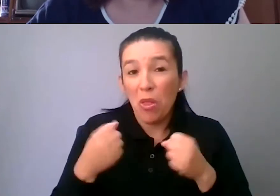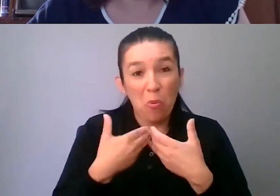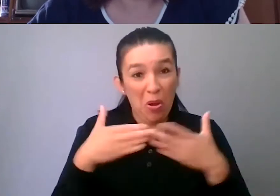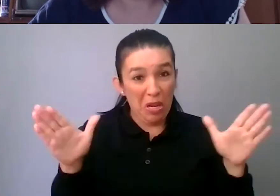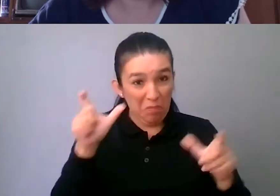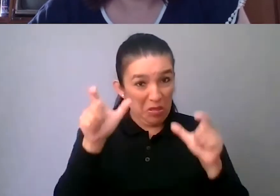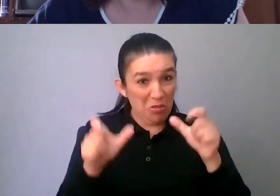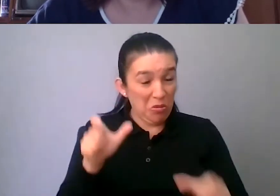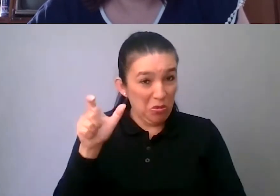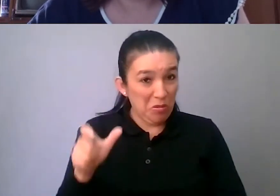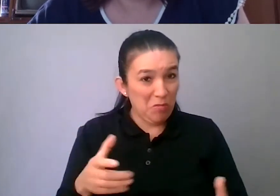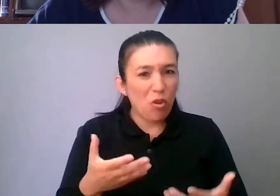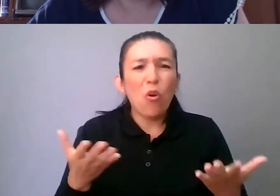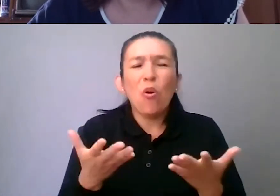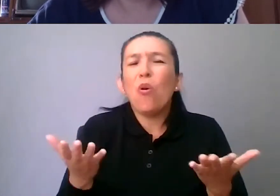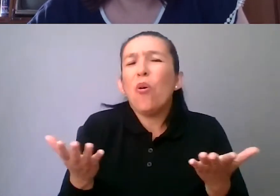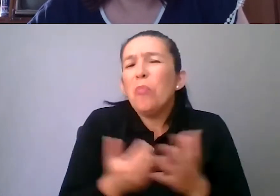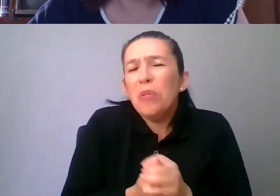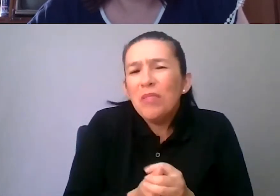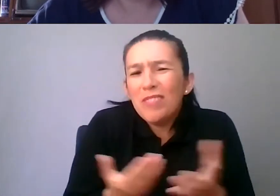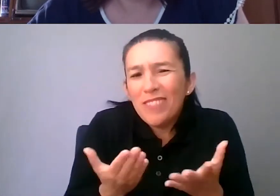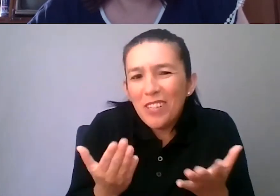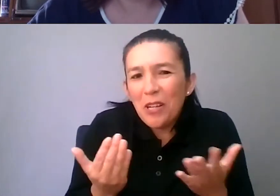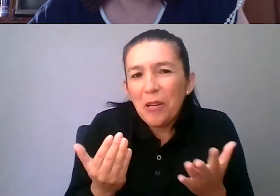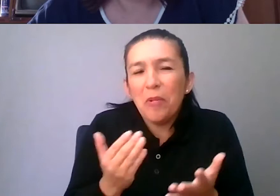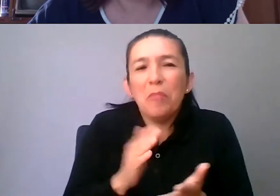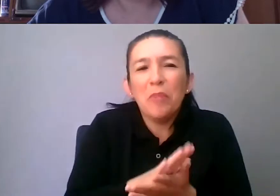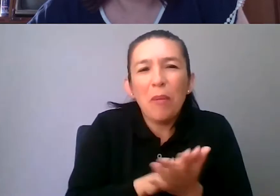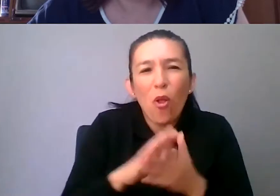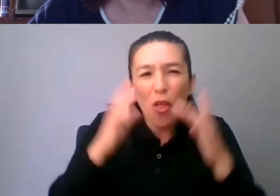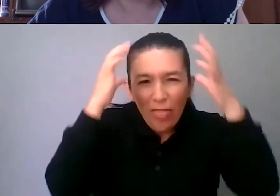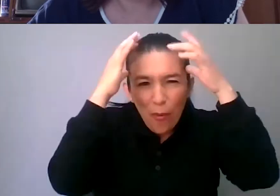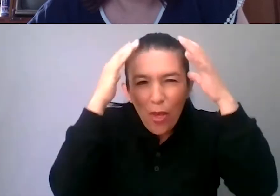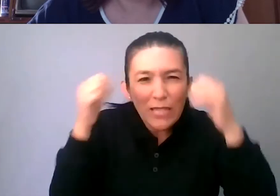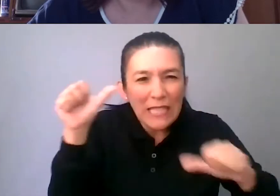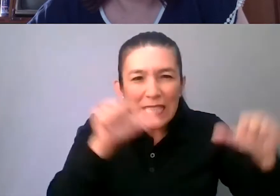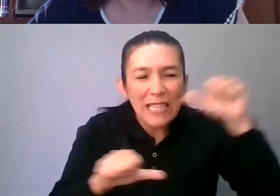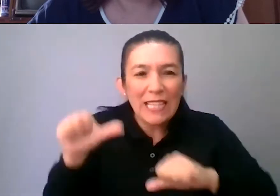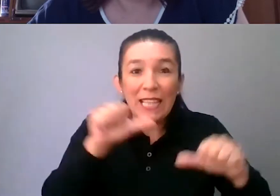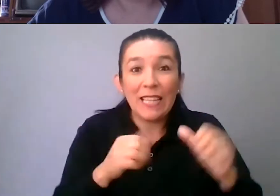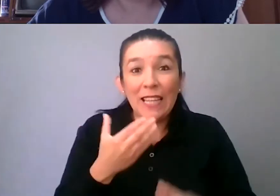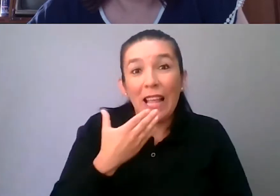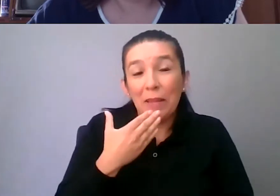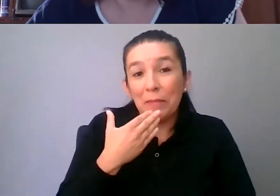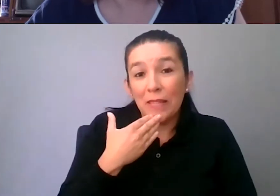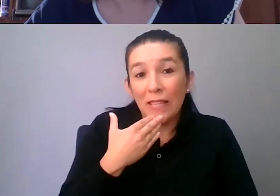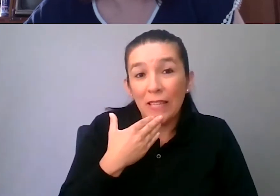persona. ¿Cómo funciona ahí, Marcela, este de la neurociencia, el aporte también